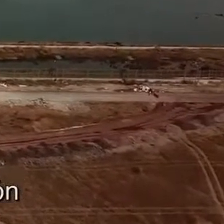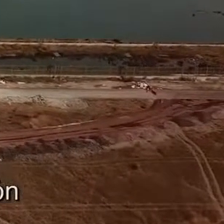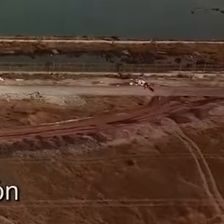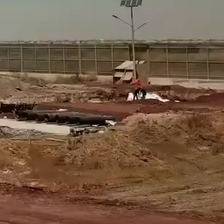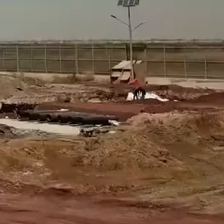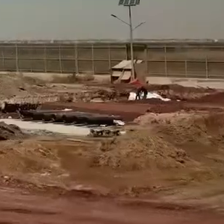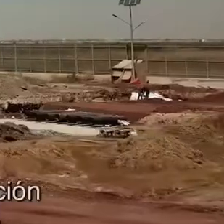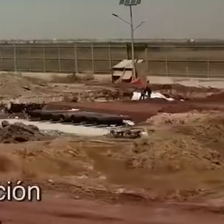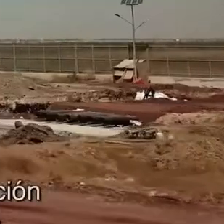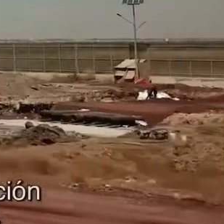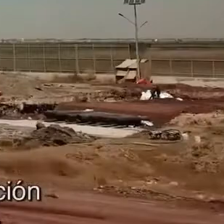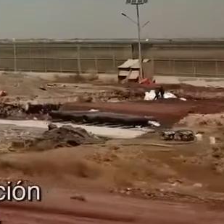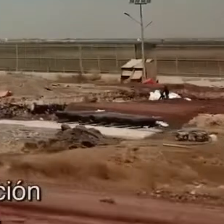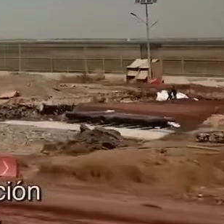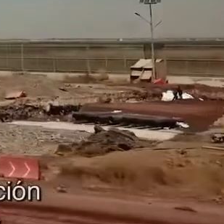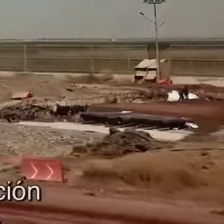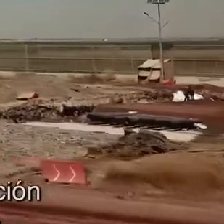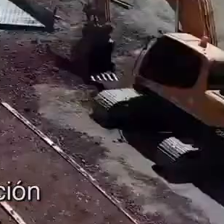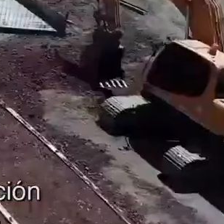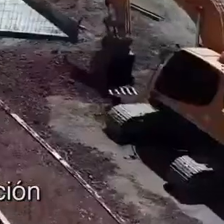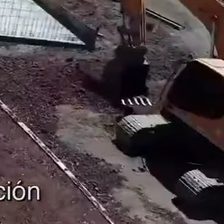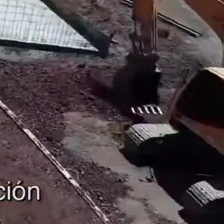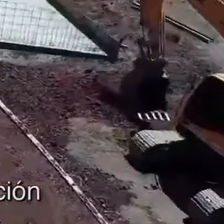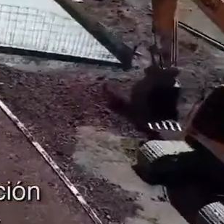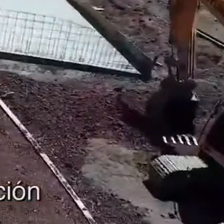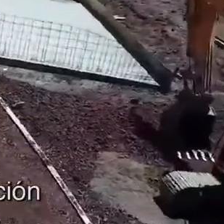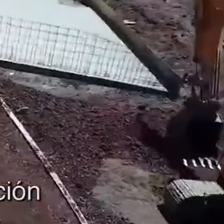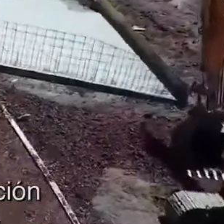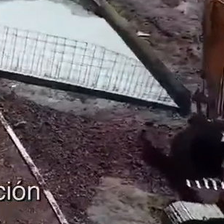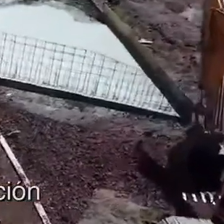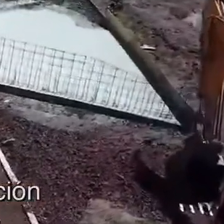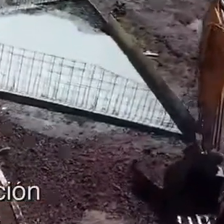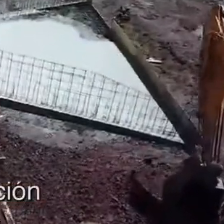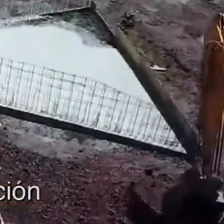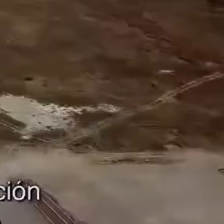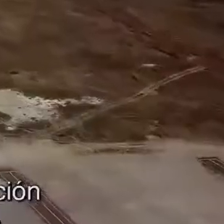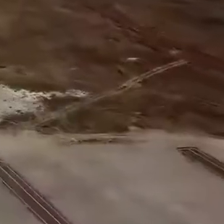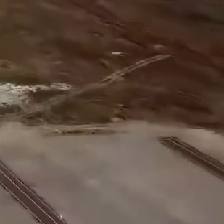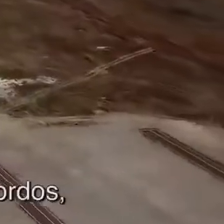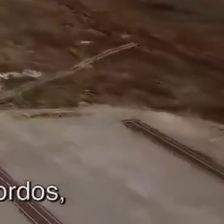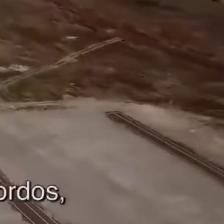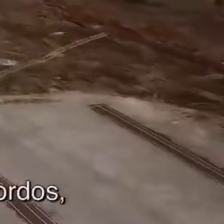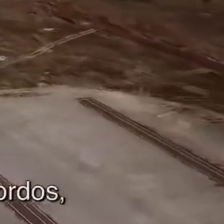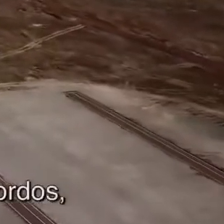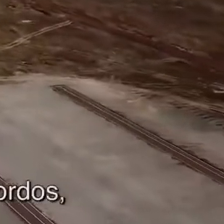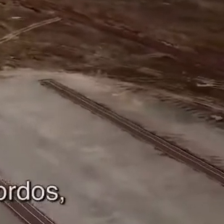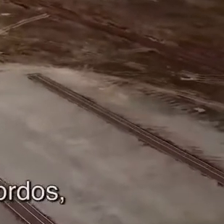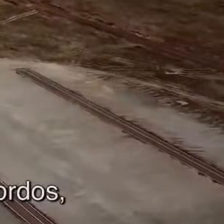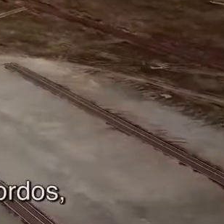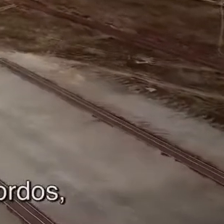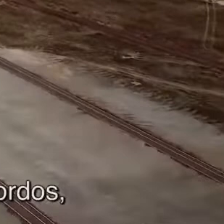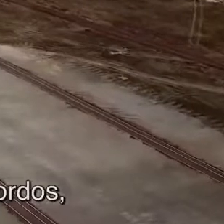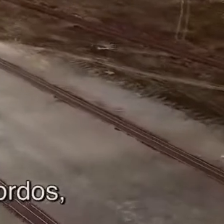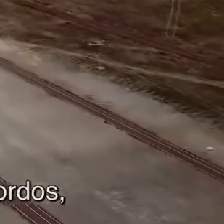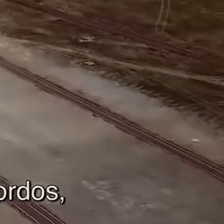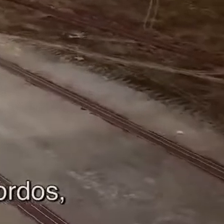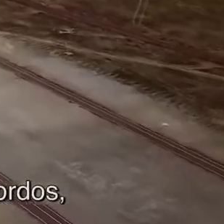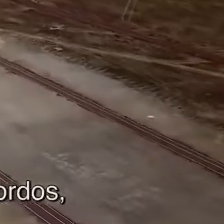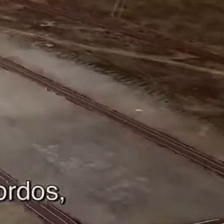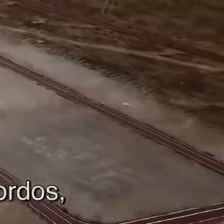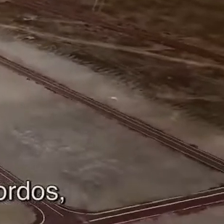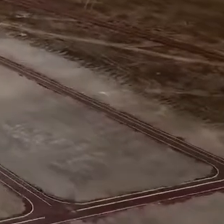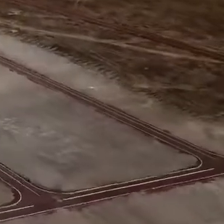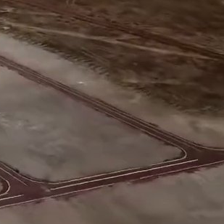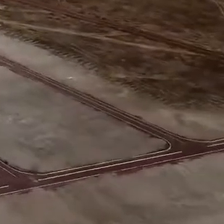de los cuerpos de agua mediante la realización de zanjas e instalación de tuberías en los bordos interiores. Se mantienen los trabajos de arrope en los bordos de